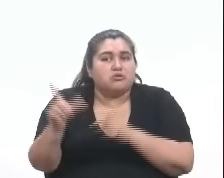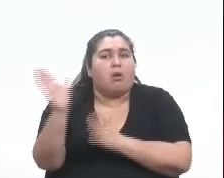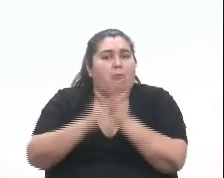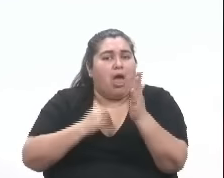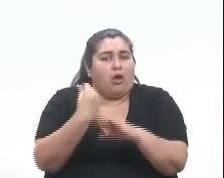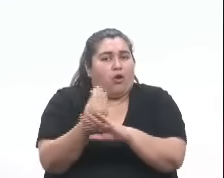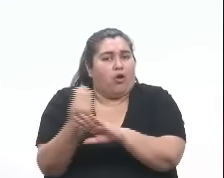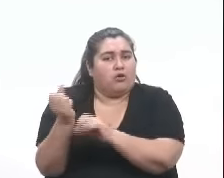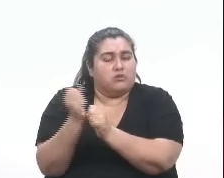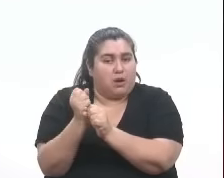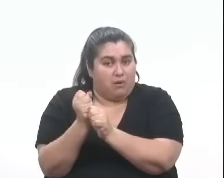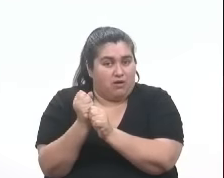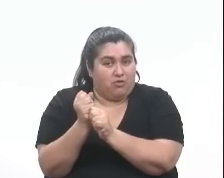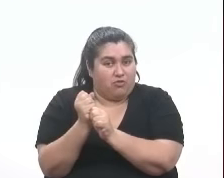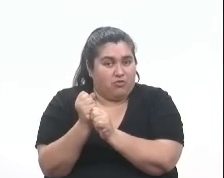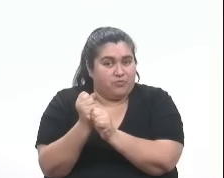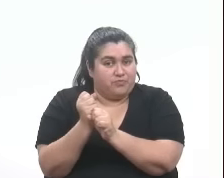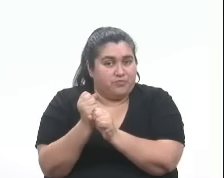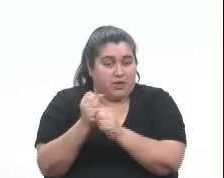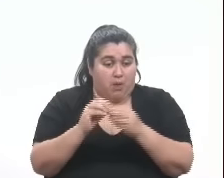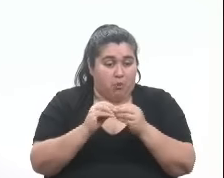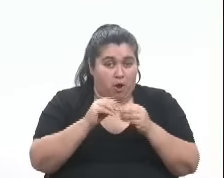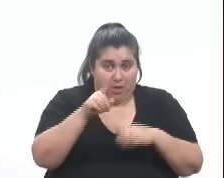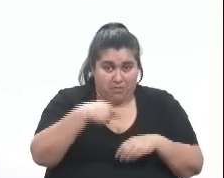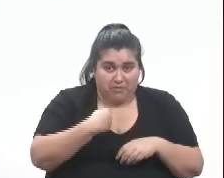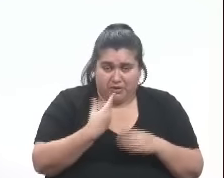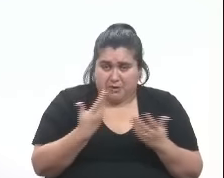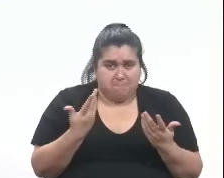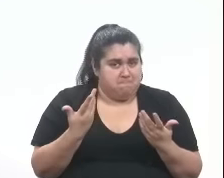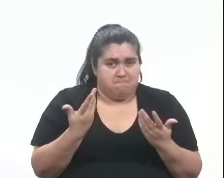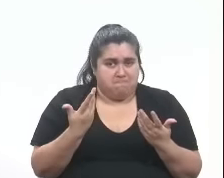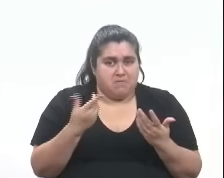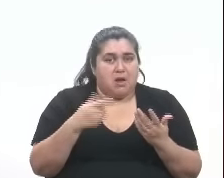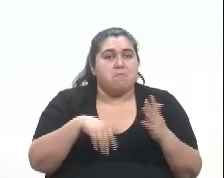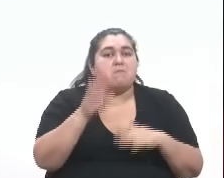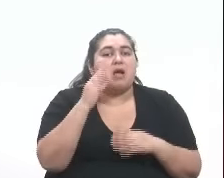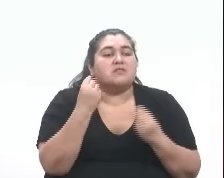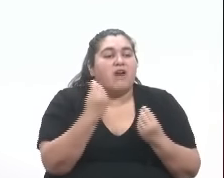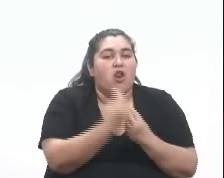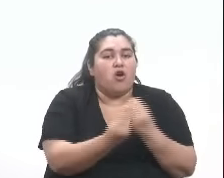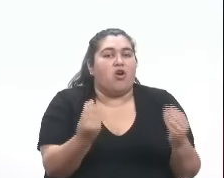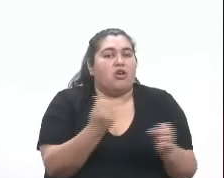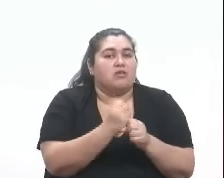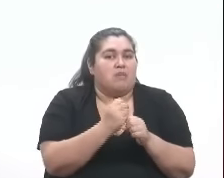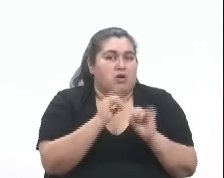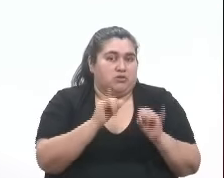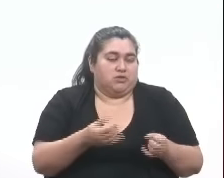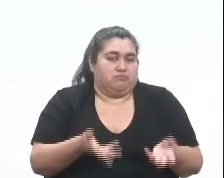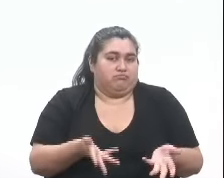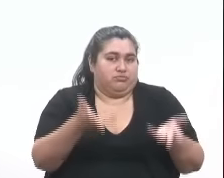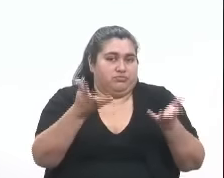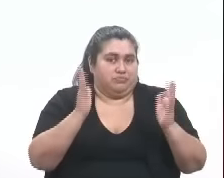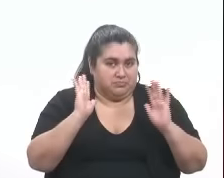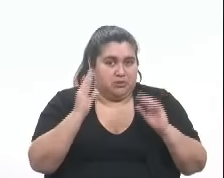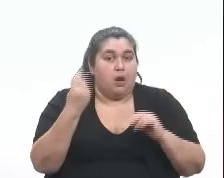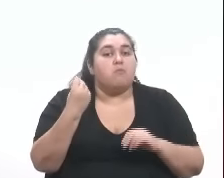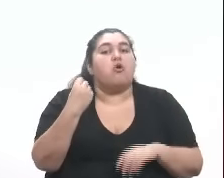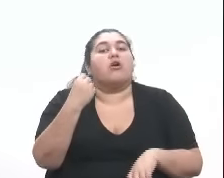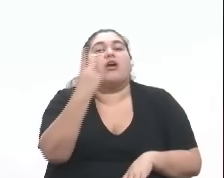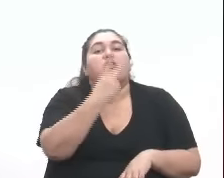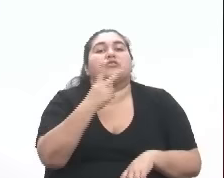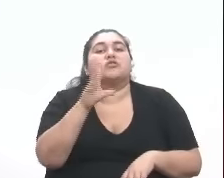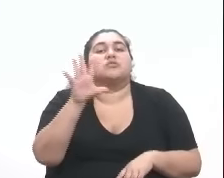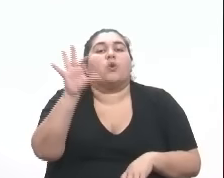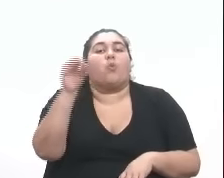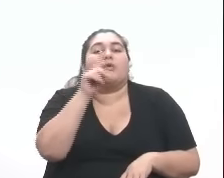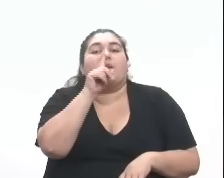¿El problema del empleo cuál era? El valor del empleo. Porque teníamos una canasta de 250.000,